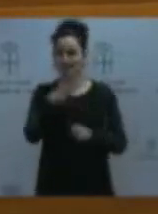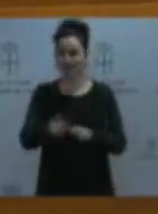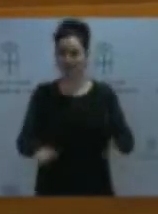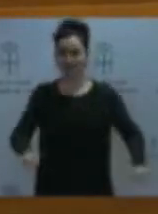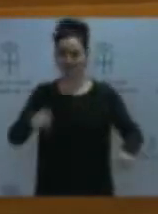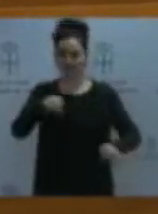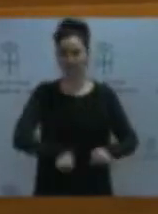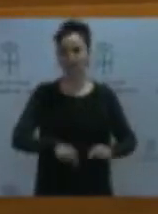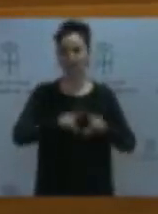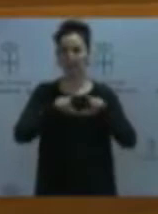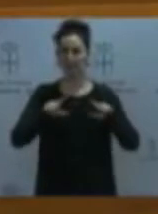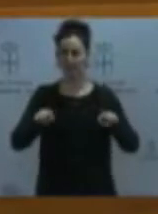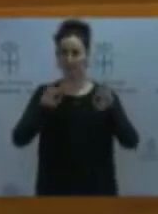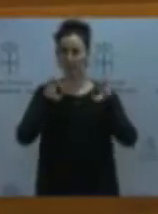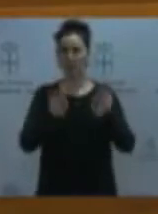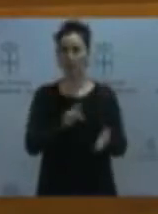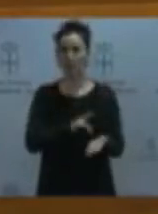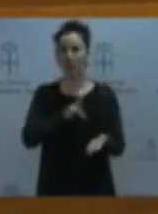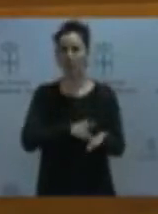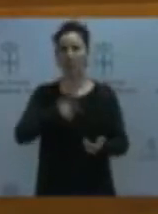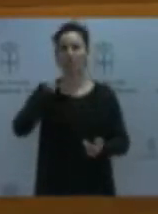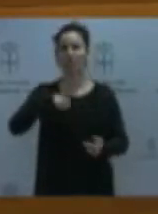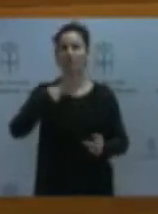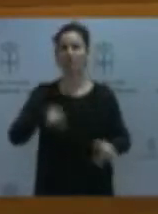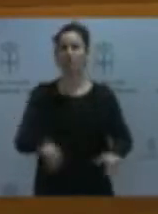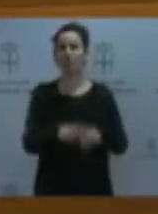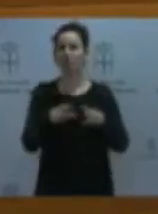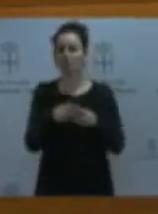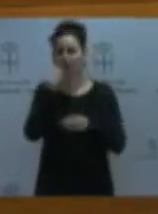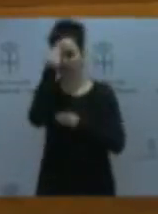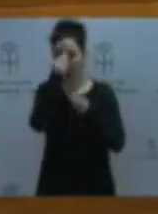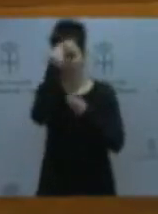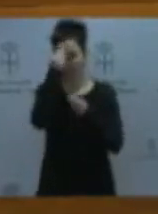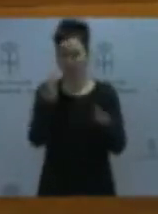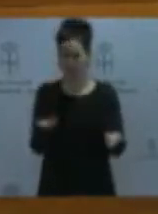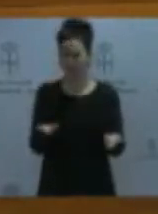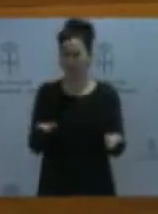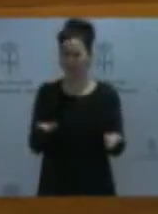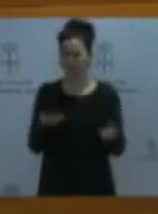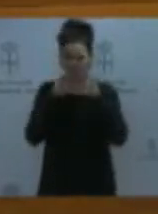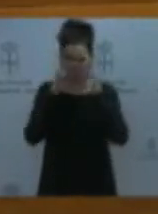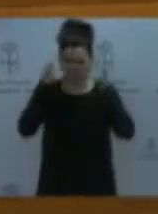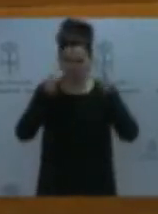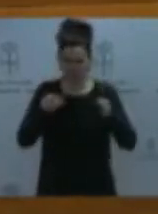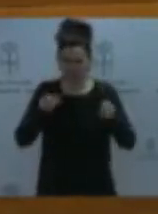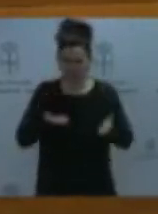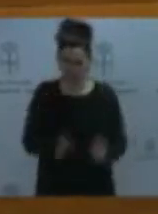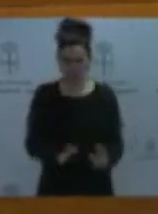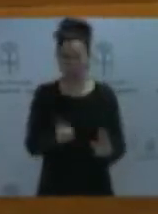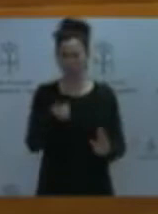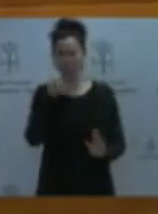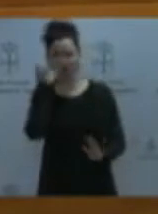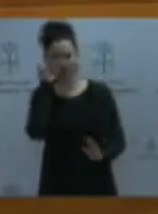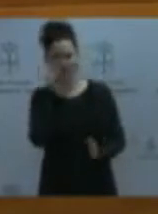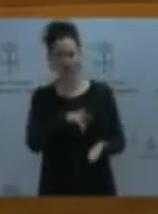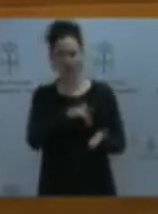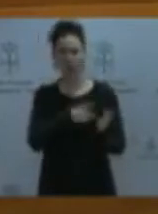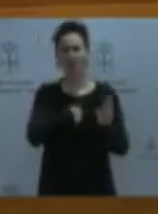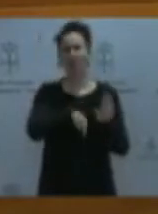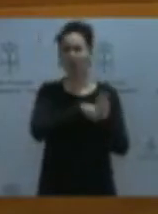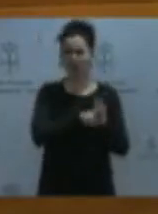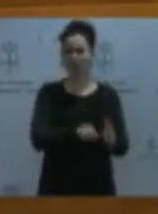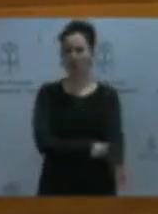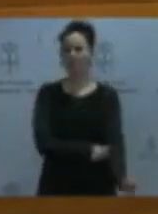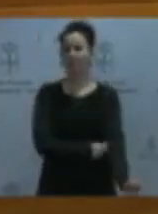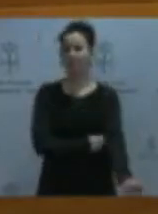social, estas personas van a decidir tener hijos o hijas con esta medida que proponen? ¿A los 10.070 menores